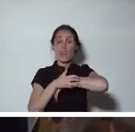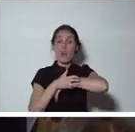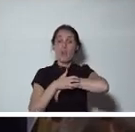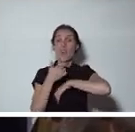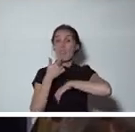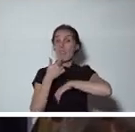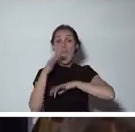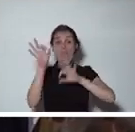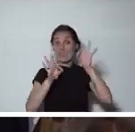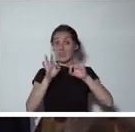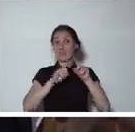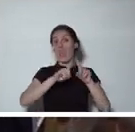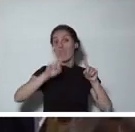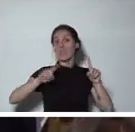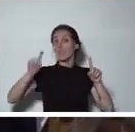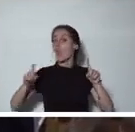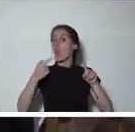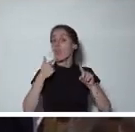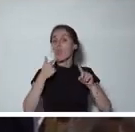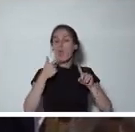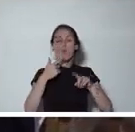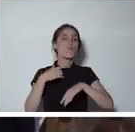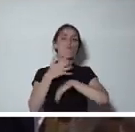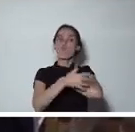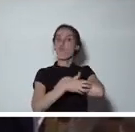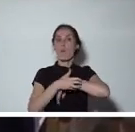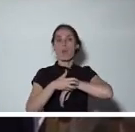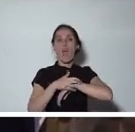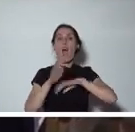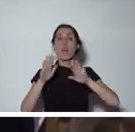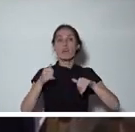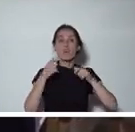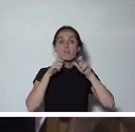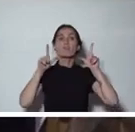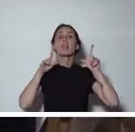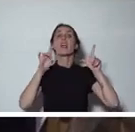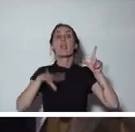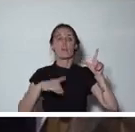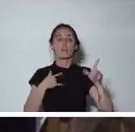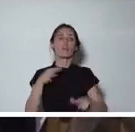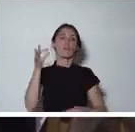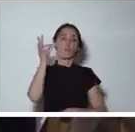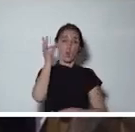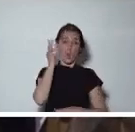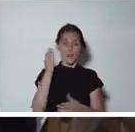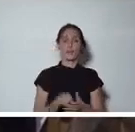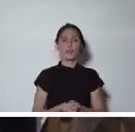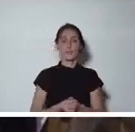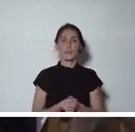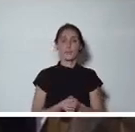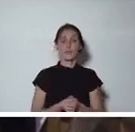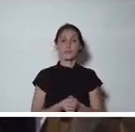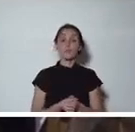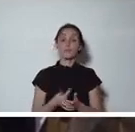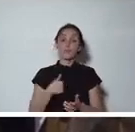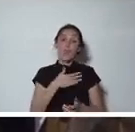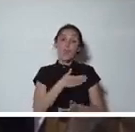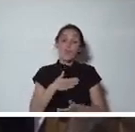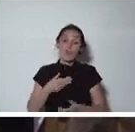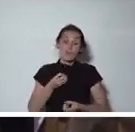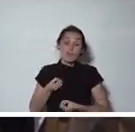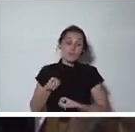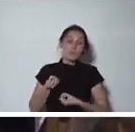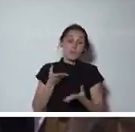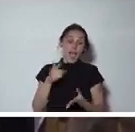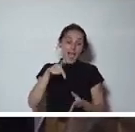hay una altísima no feminización de la precariedad y de la y de la pobreza entonces yo quería simplemente contribuir a este